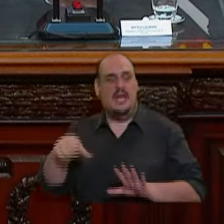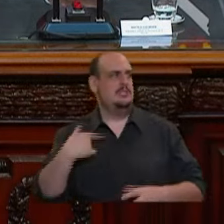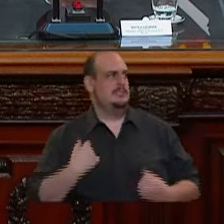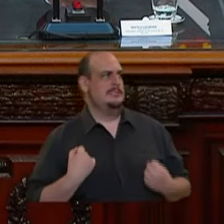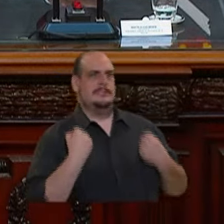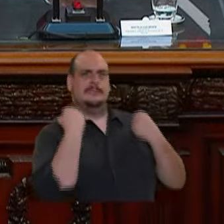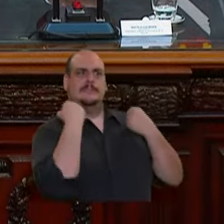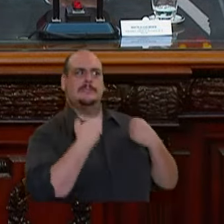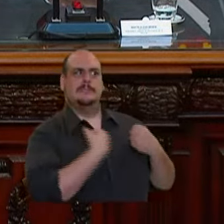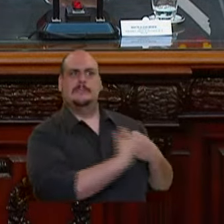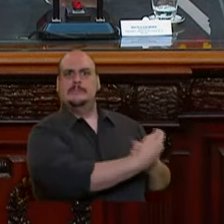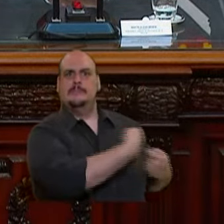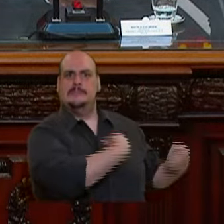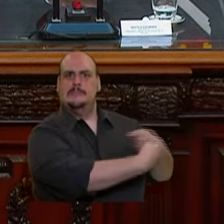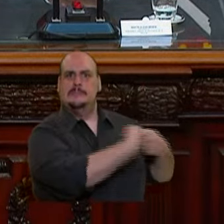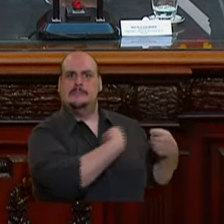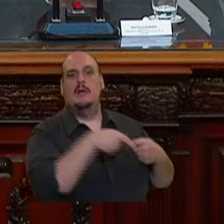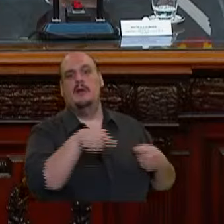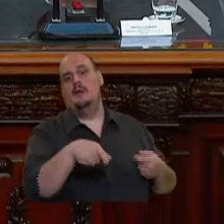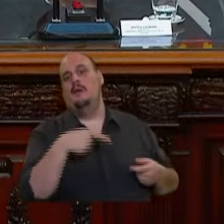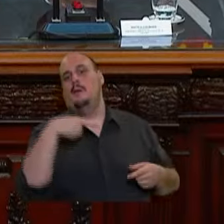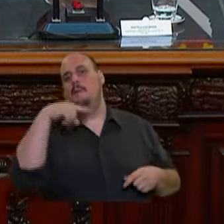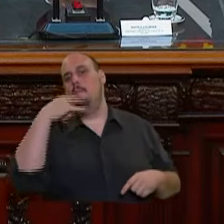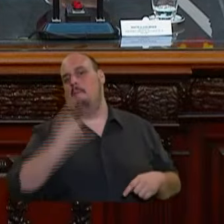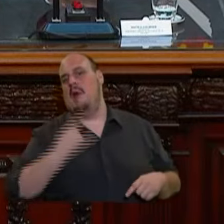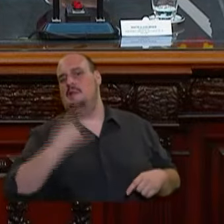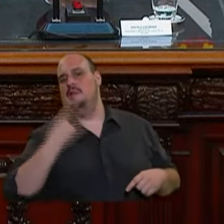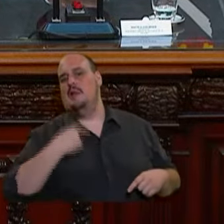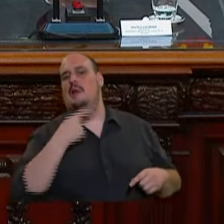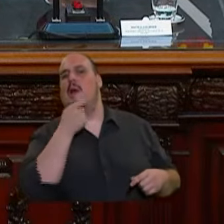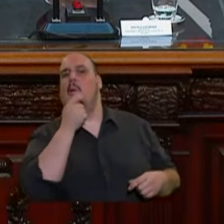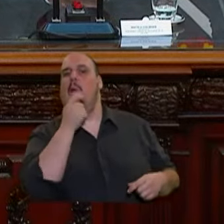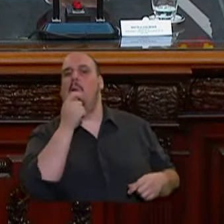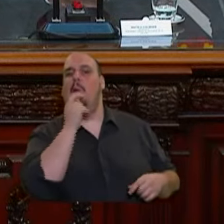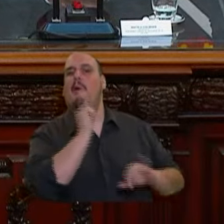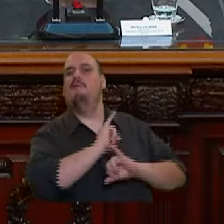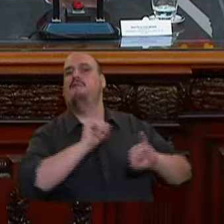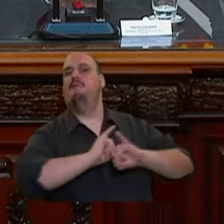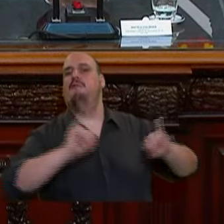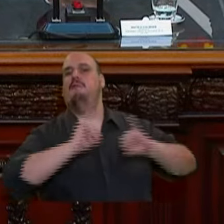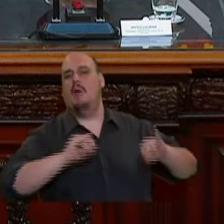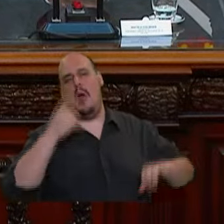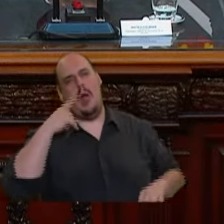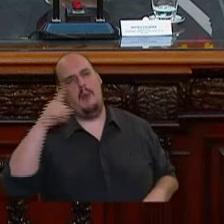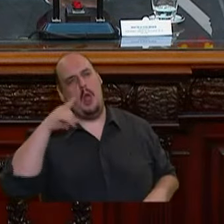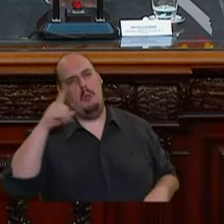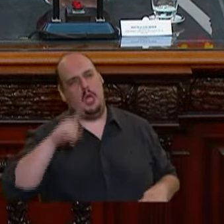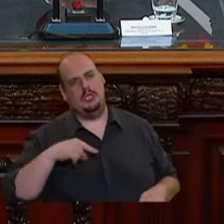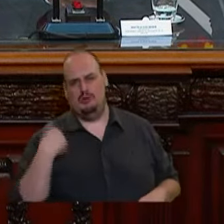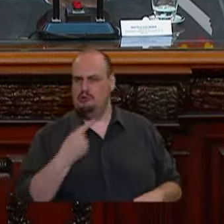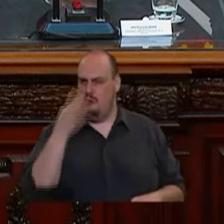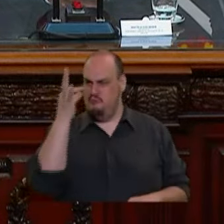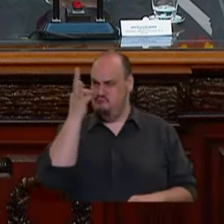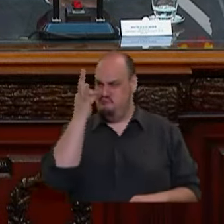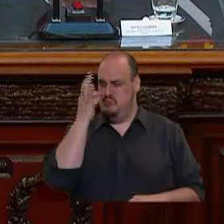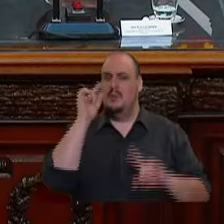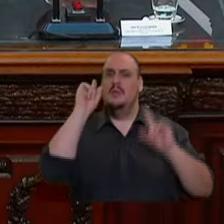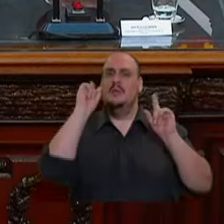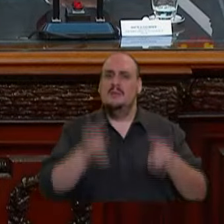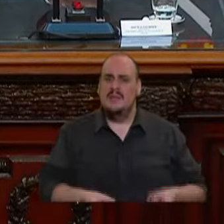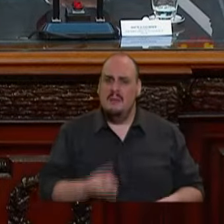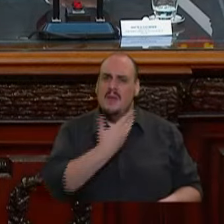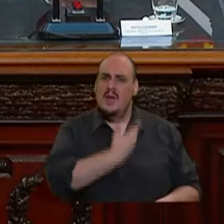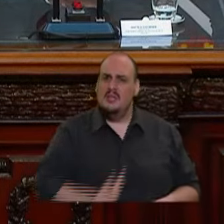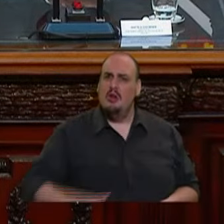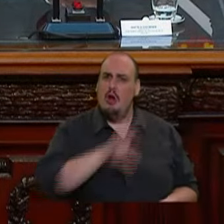descarnada, llegando a caer en delitos de calumnias e injurias y mentir de manera depravada. Lo vimos también en gobernadores, a los que